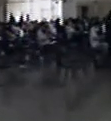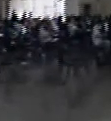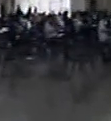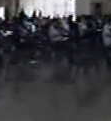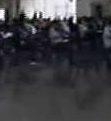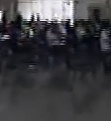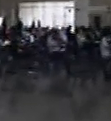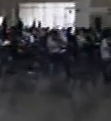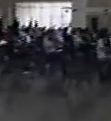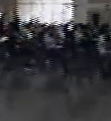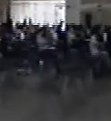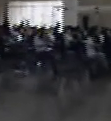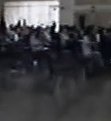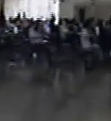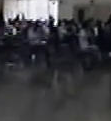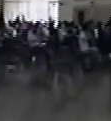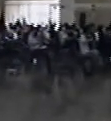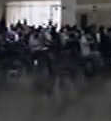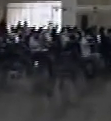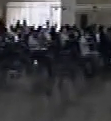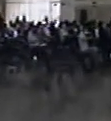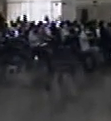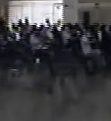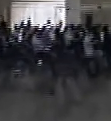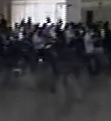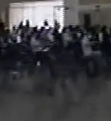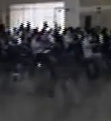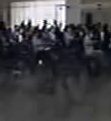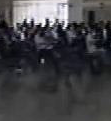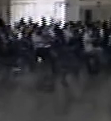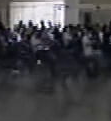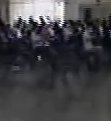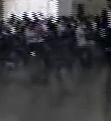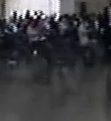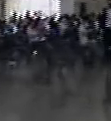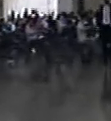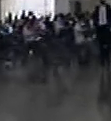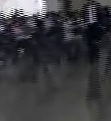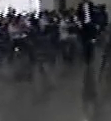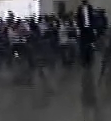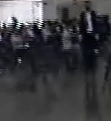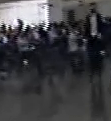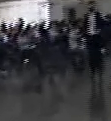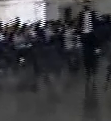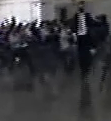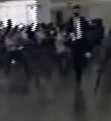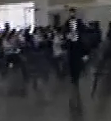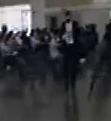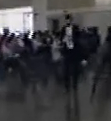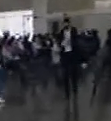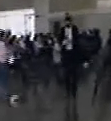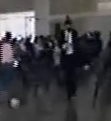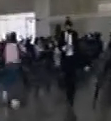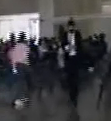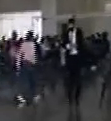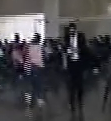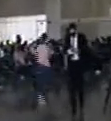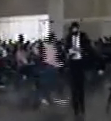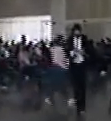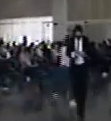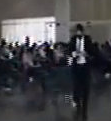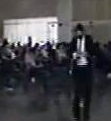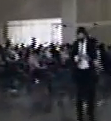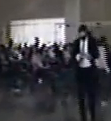se registraron, no están yendo como se pronosticaba que fueran las personas mayores a 40 años, al